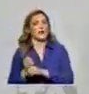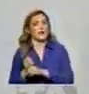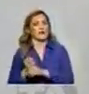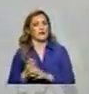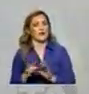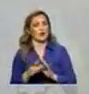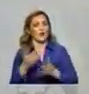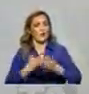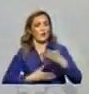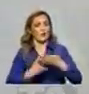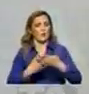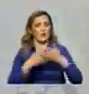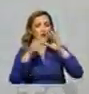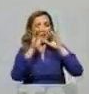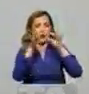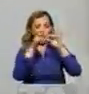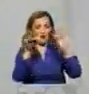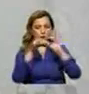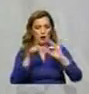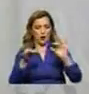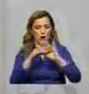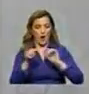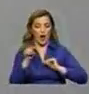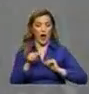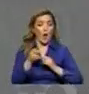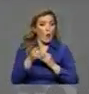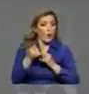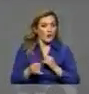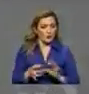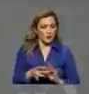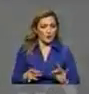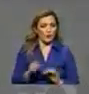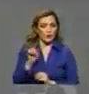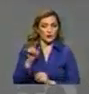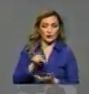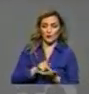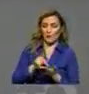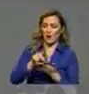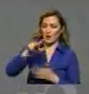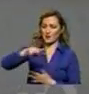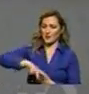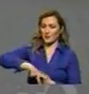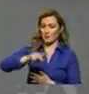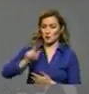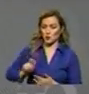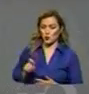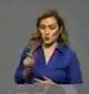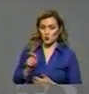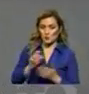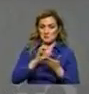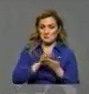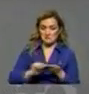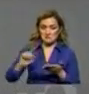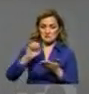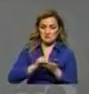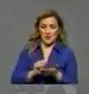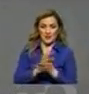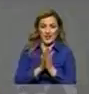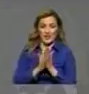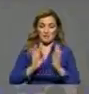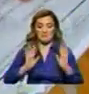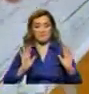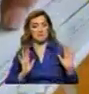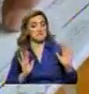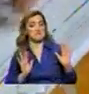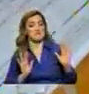abajo del documento. En caso de no realizar sus aportes por 3 meses consecutivos, sin perjuicio, serán separados de su